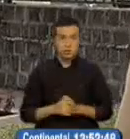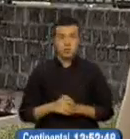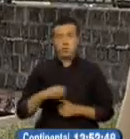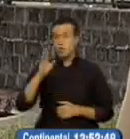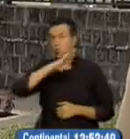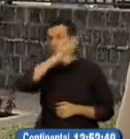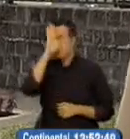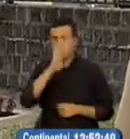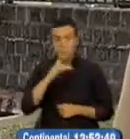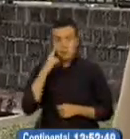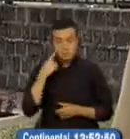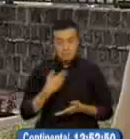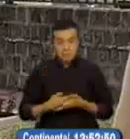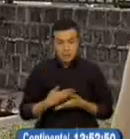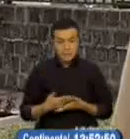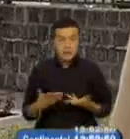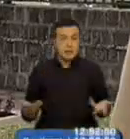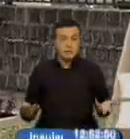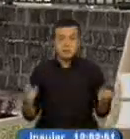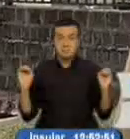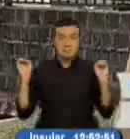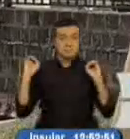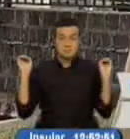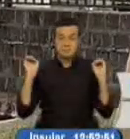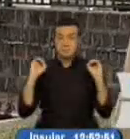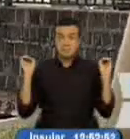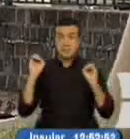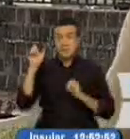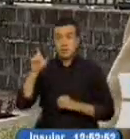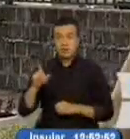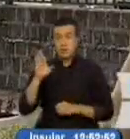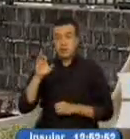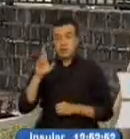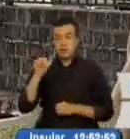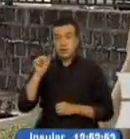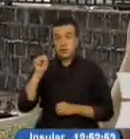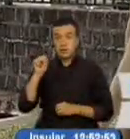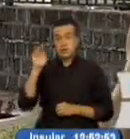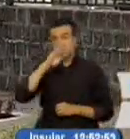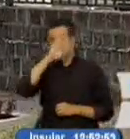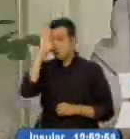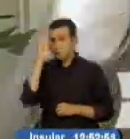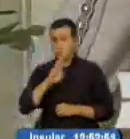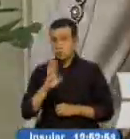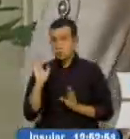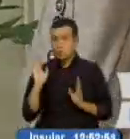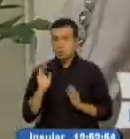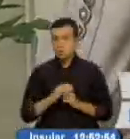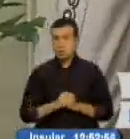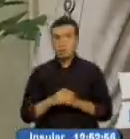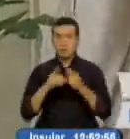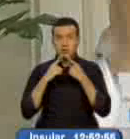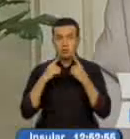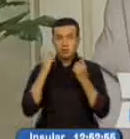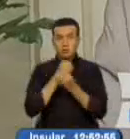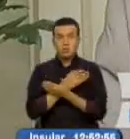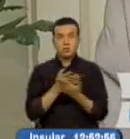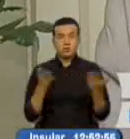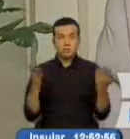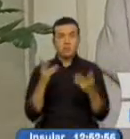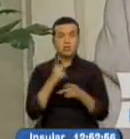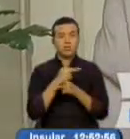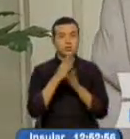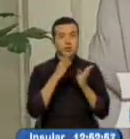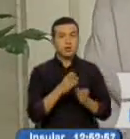Jamás me constó la intervención oficial del señor Terán, absolutamente nada. Según información proporcionada, el